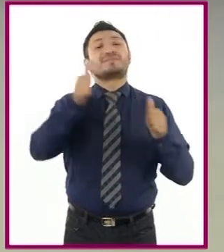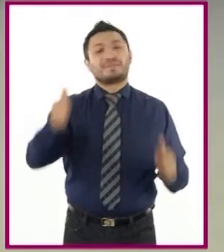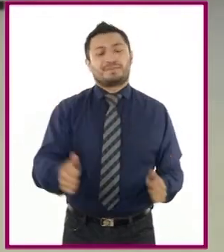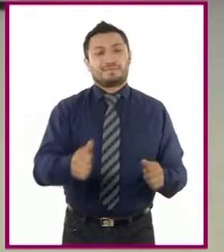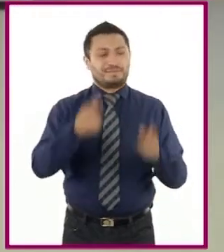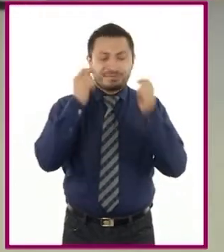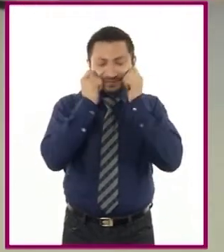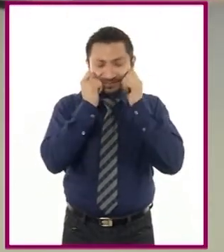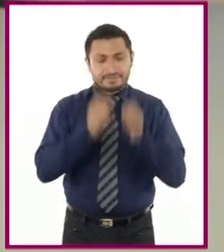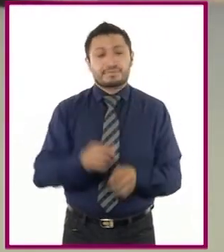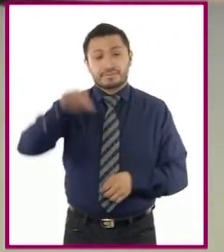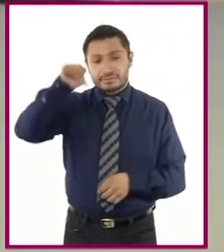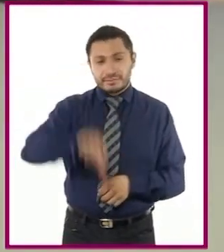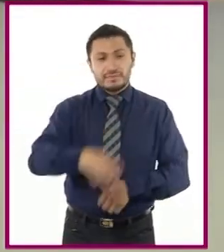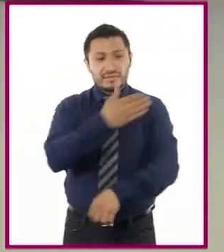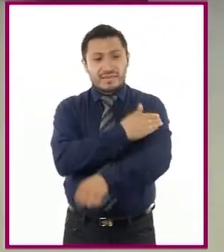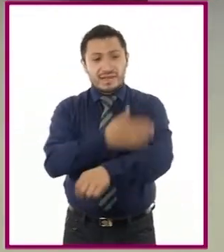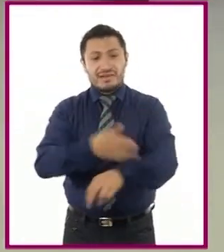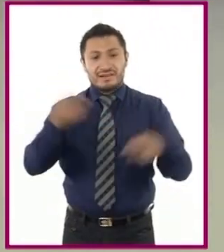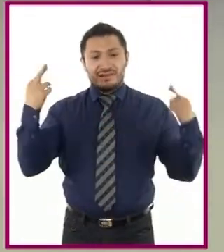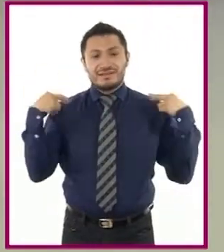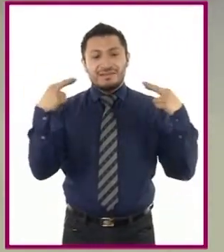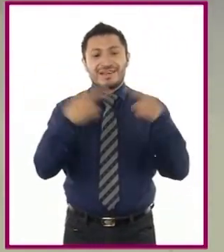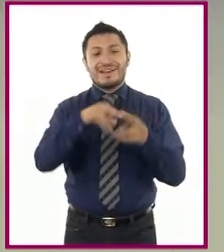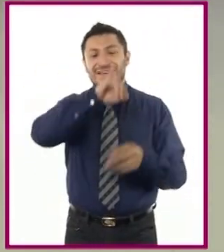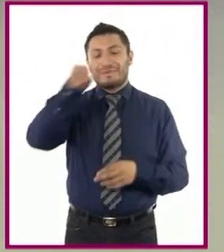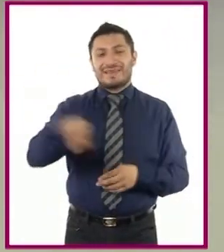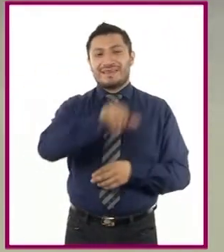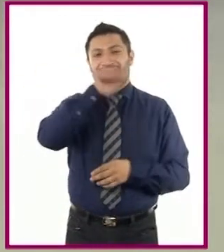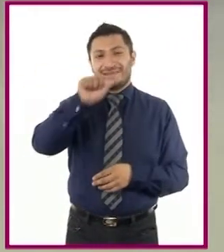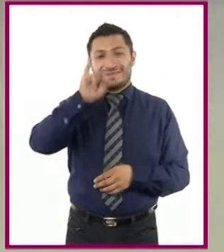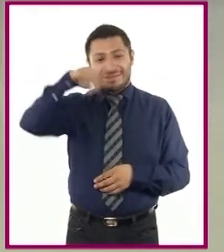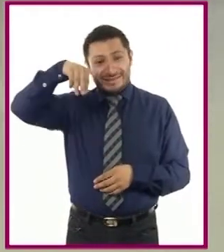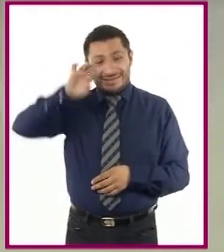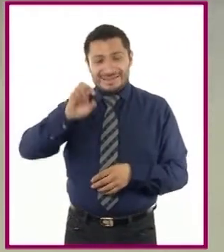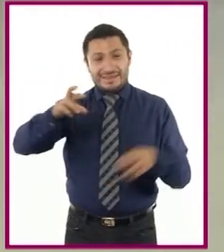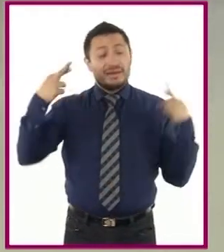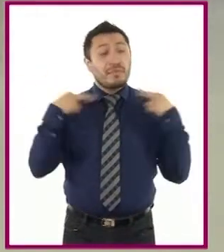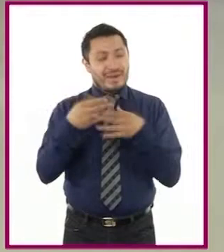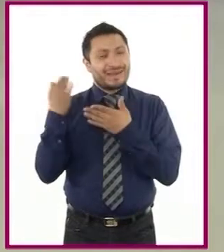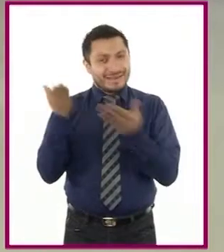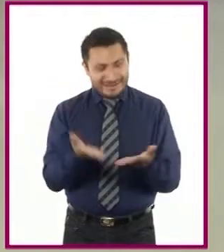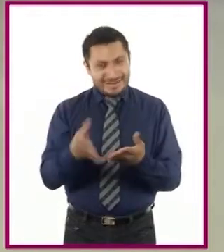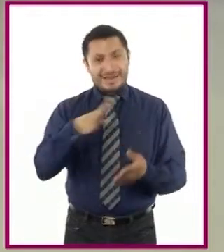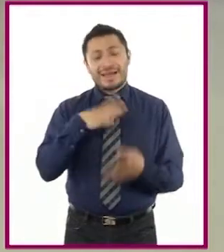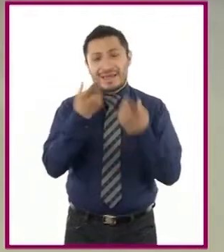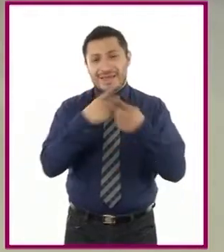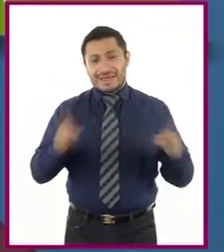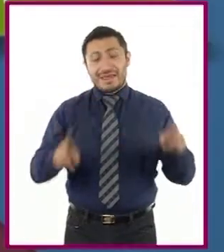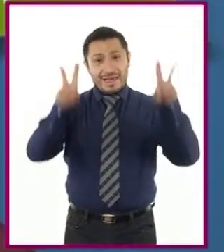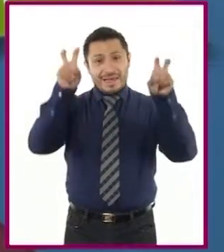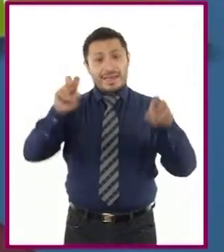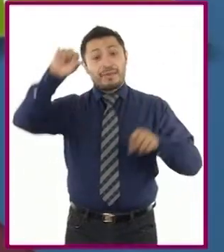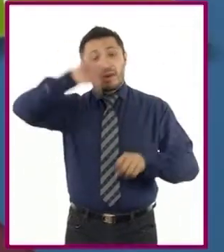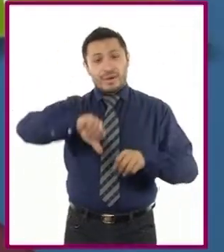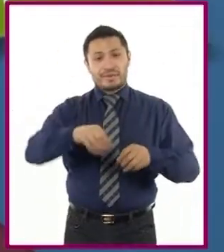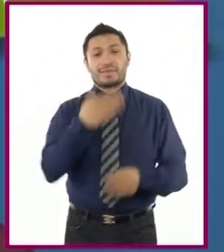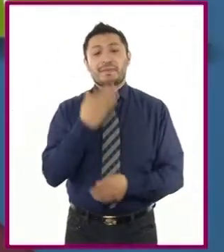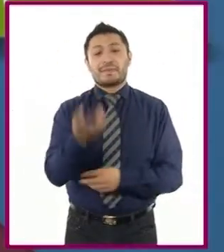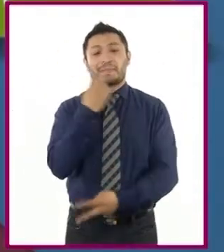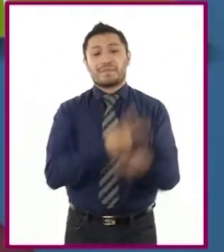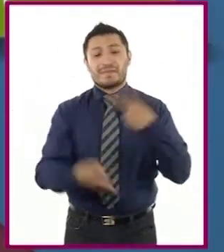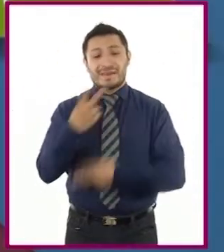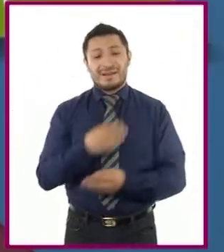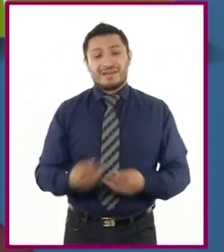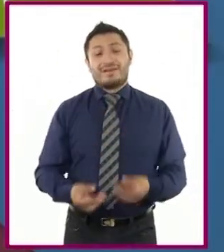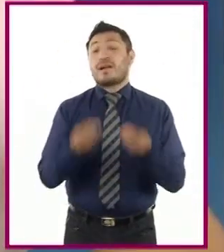ocasión nos acompaña el profesor Jaime Adán González Cortés, quien se encargará de desarrollar el contenido. Bienvenido,